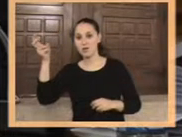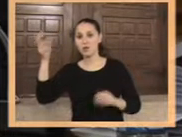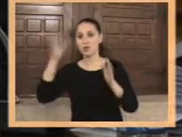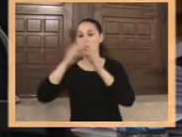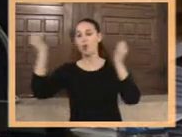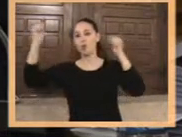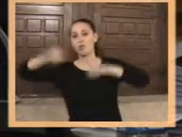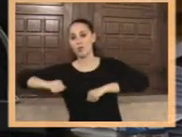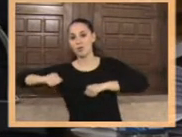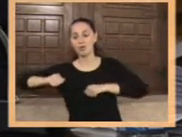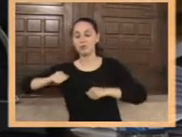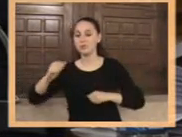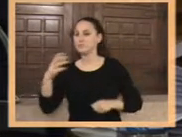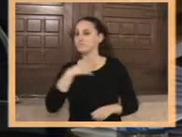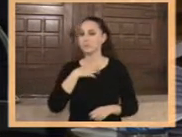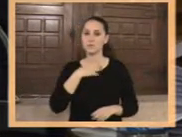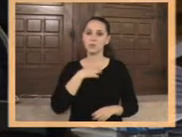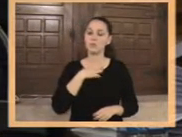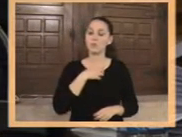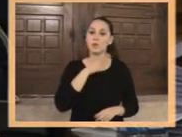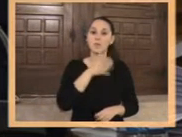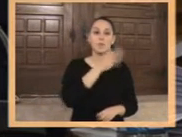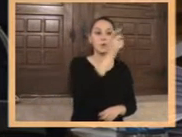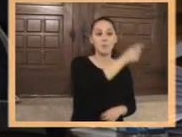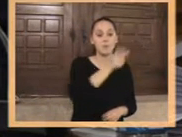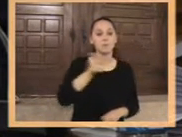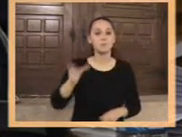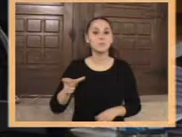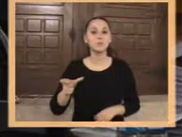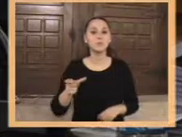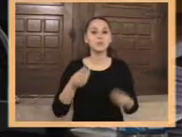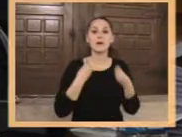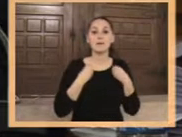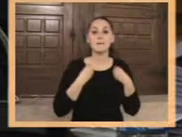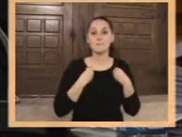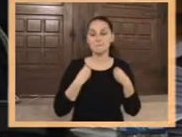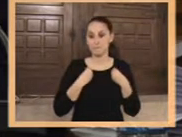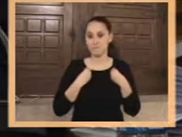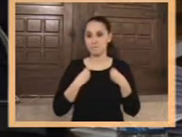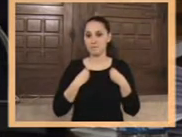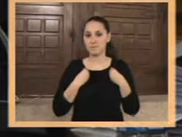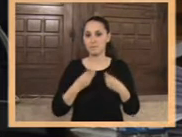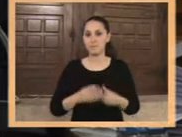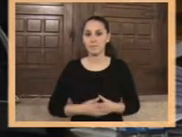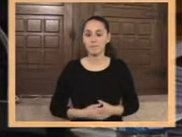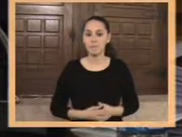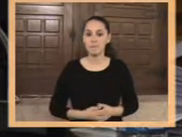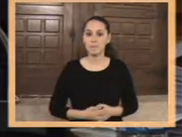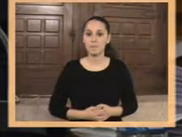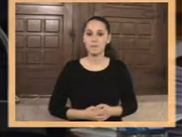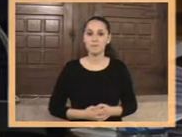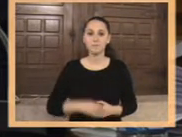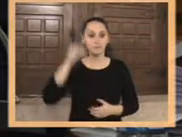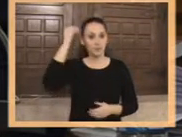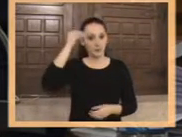refugiadas y migrantes como moneda de cambio, porque lo consideramos inadmisible. Consideramos que las y los jefes de Estado y